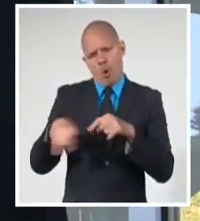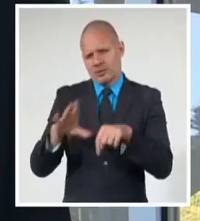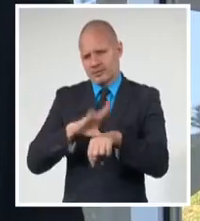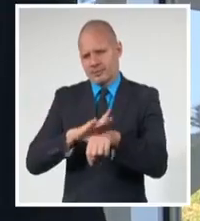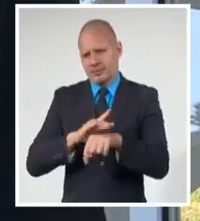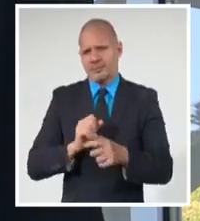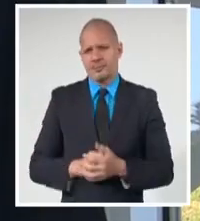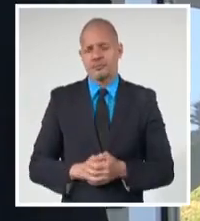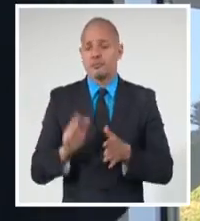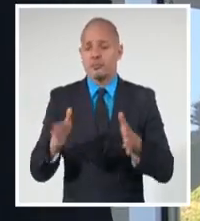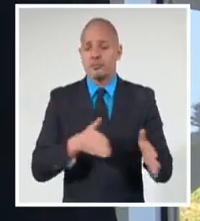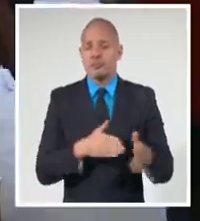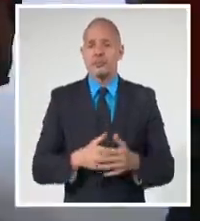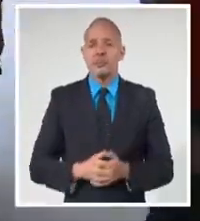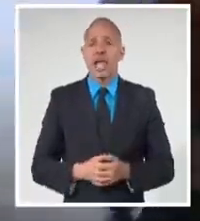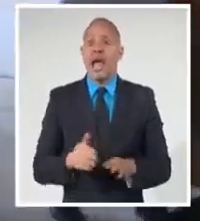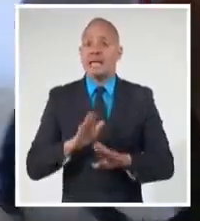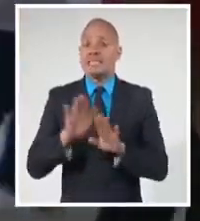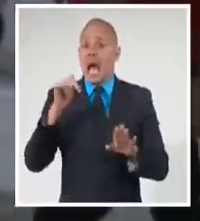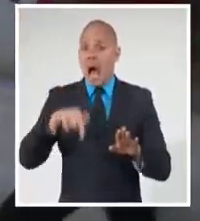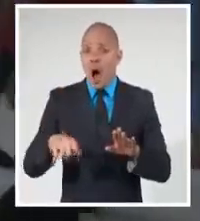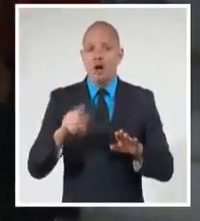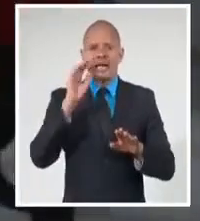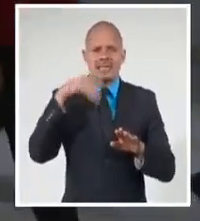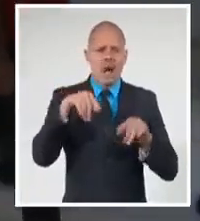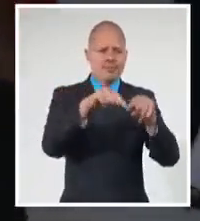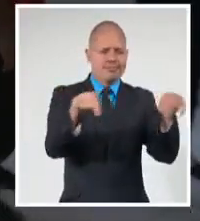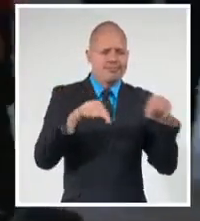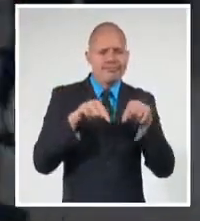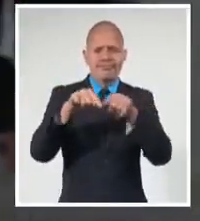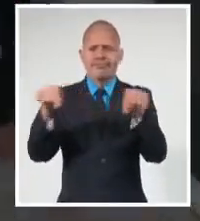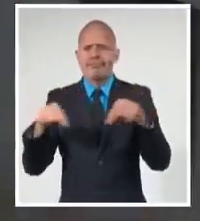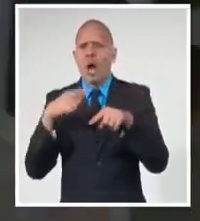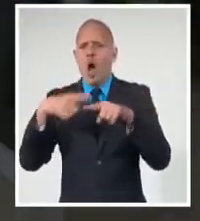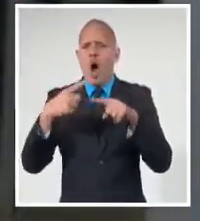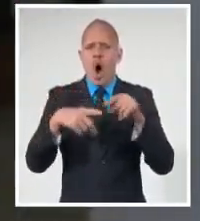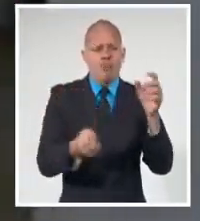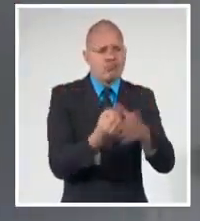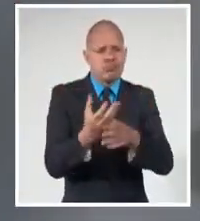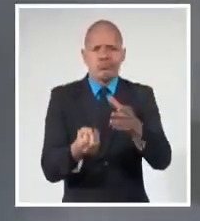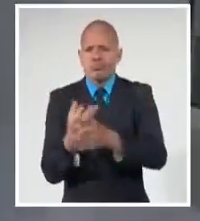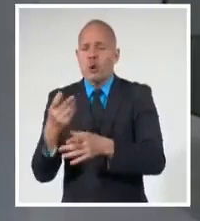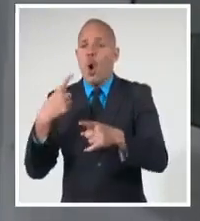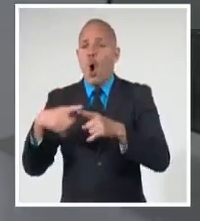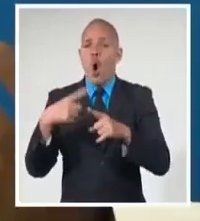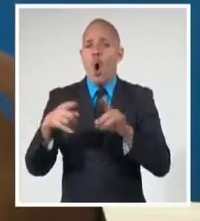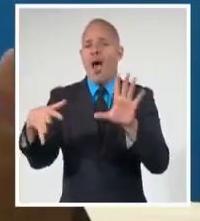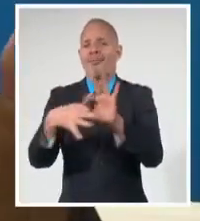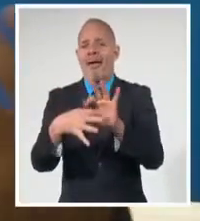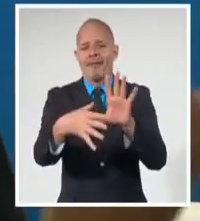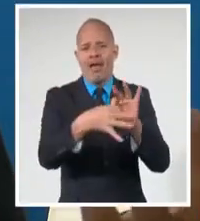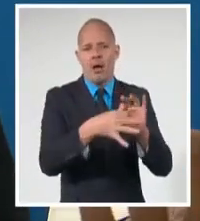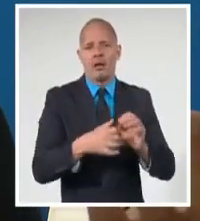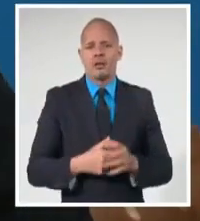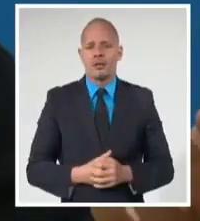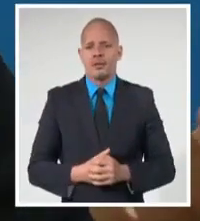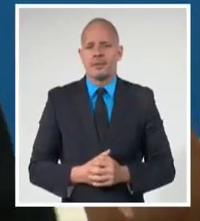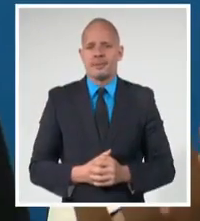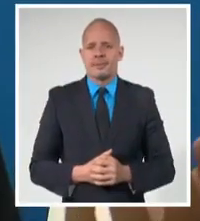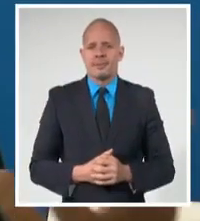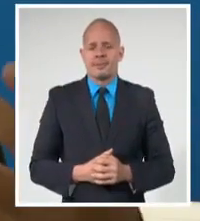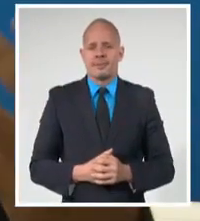de recapitalización de plantas biotecnológicas e instalaciones subordinadas al Instituto Finlay. Ha habido el mismo